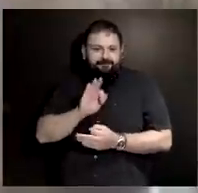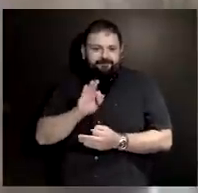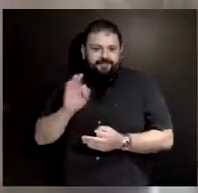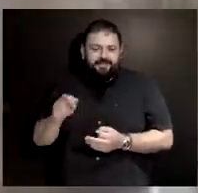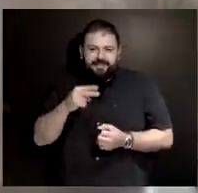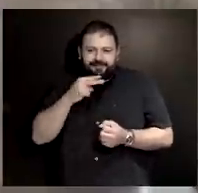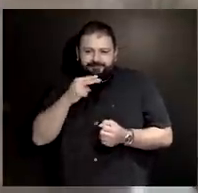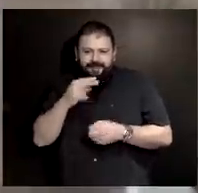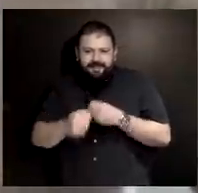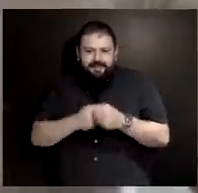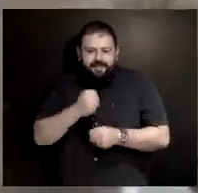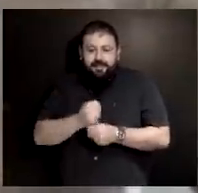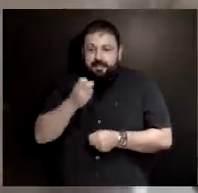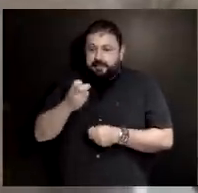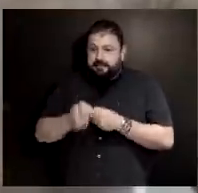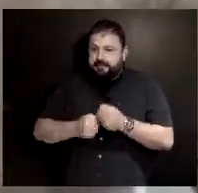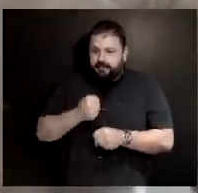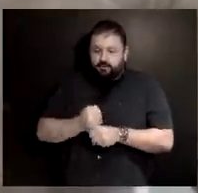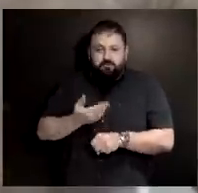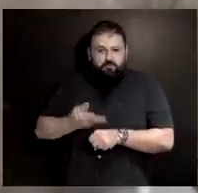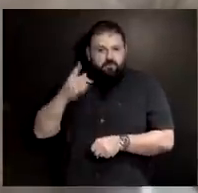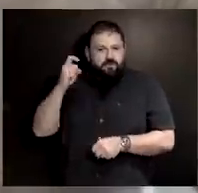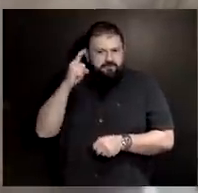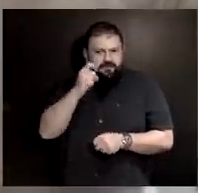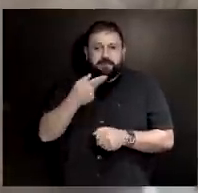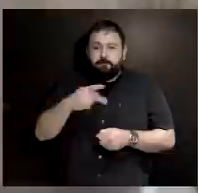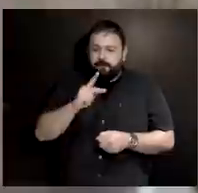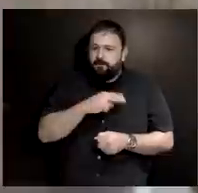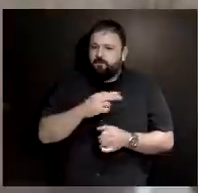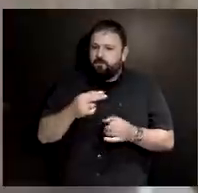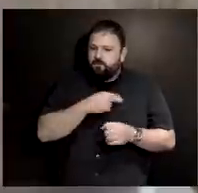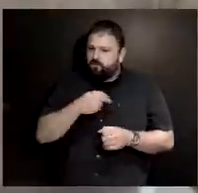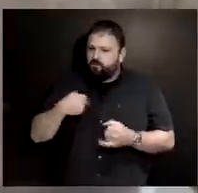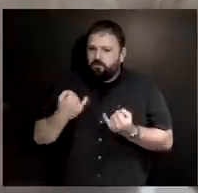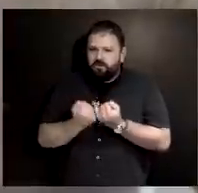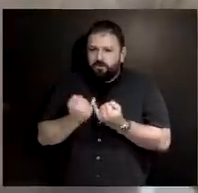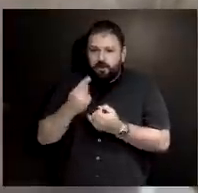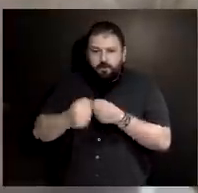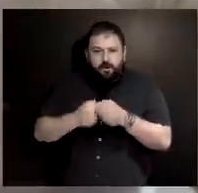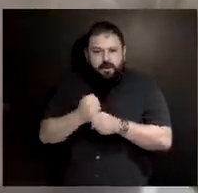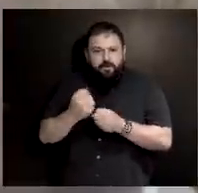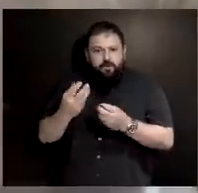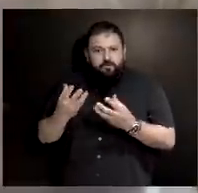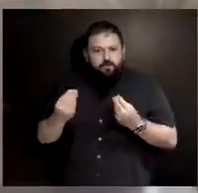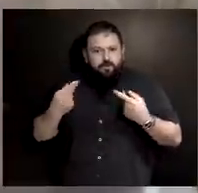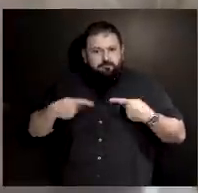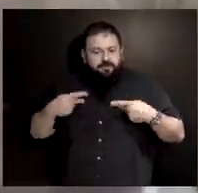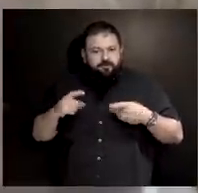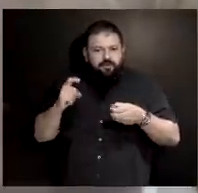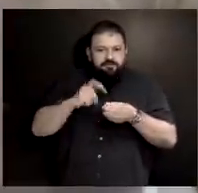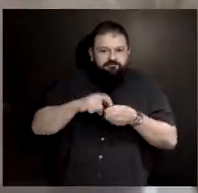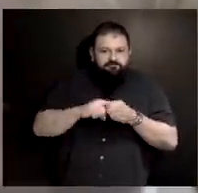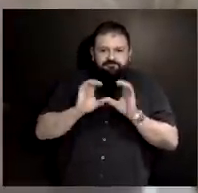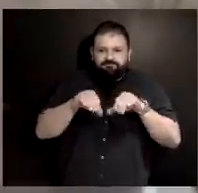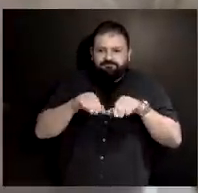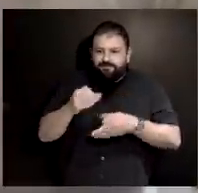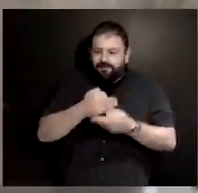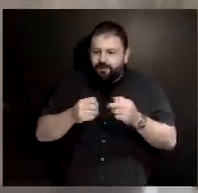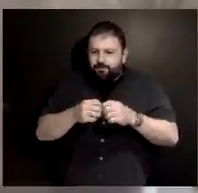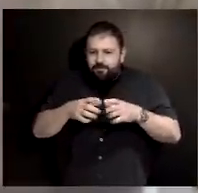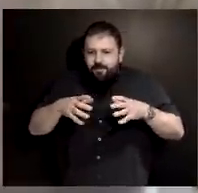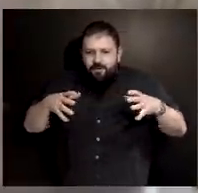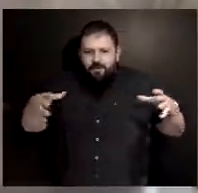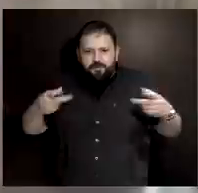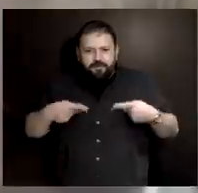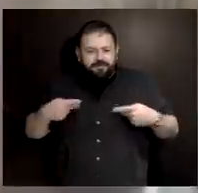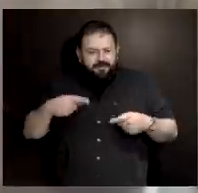año difícil, de retos, pero para nosotros también un año de mucho crecimiento, de mucha evolución. Definitivamente creo que este año va